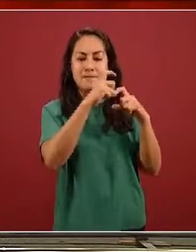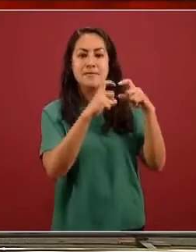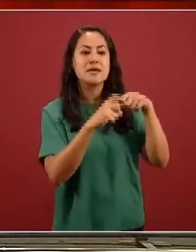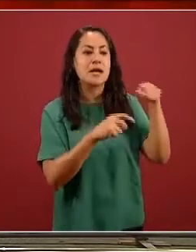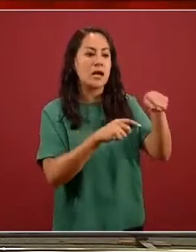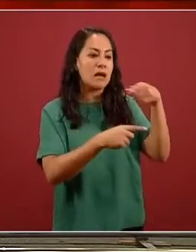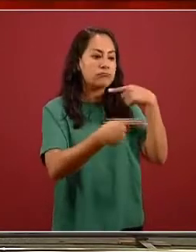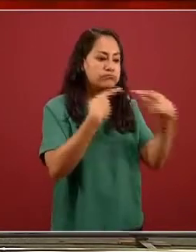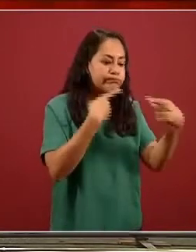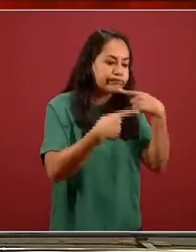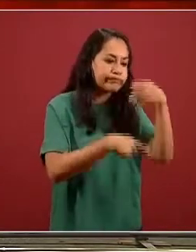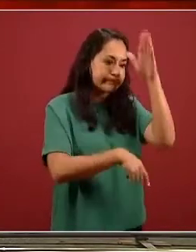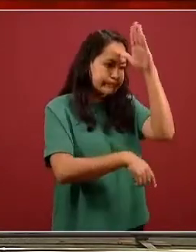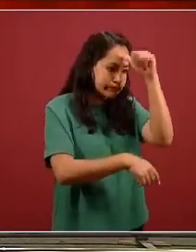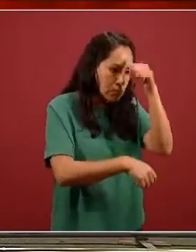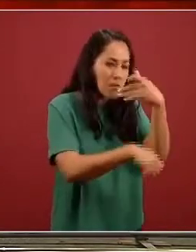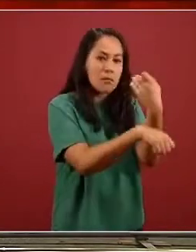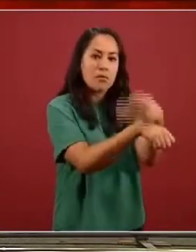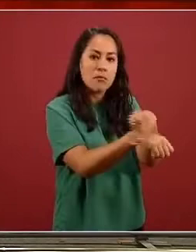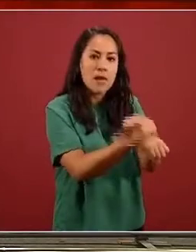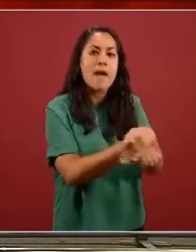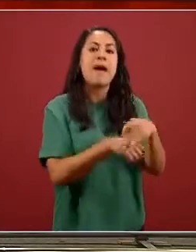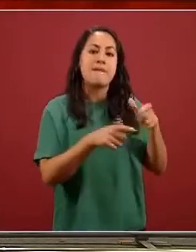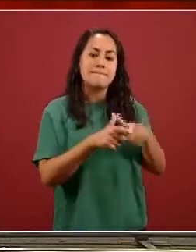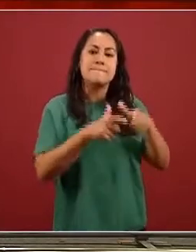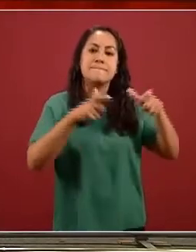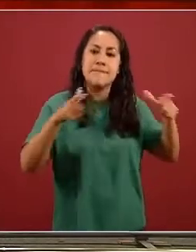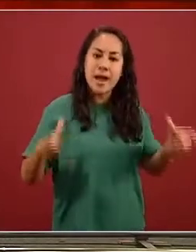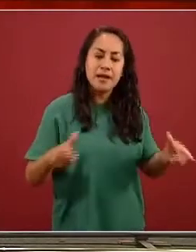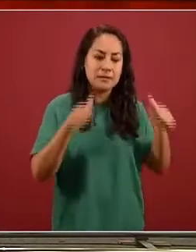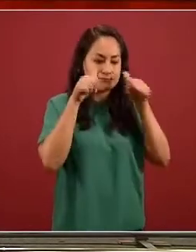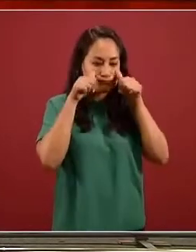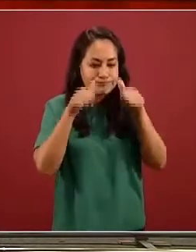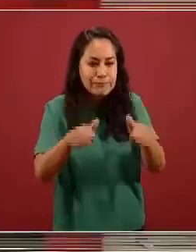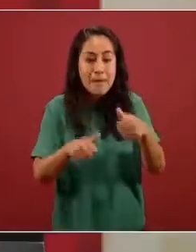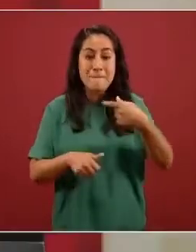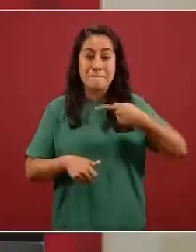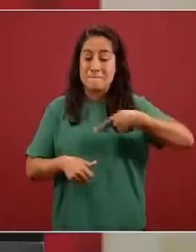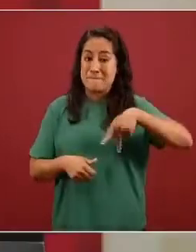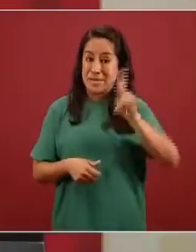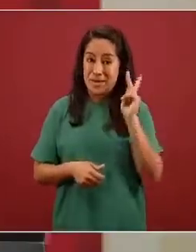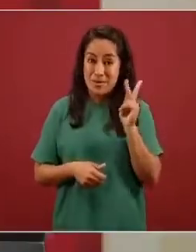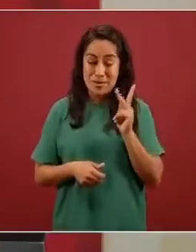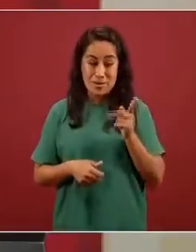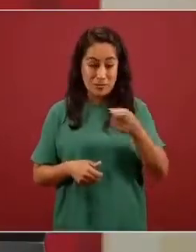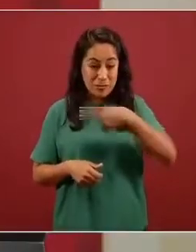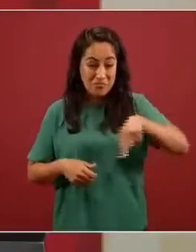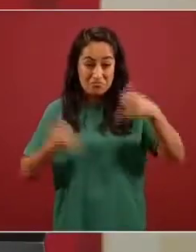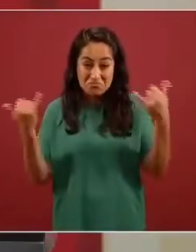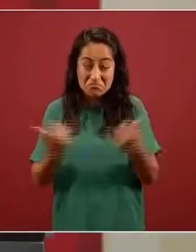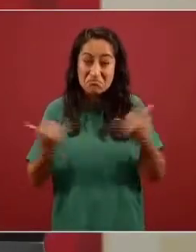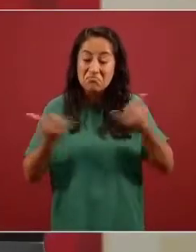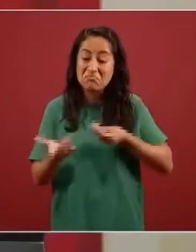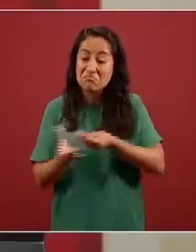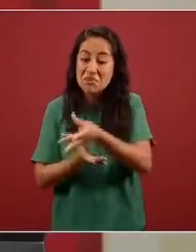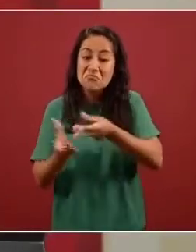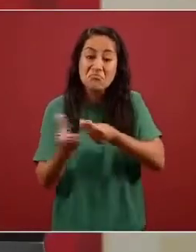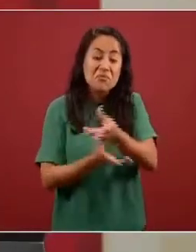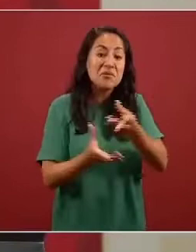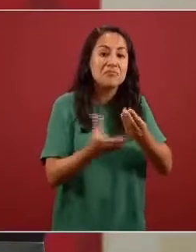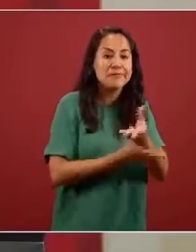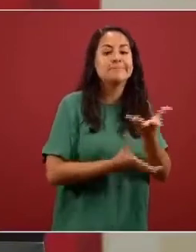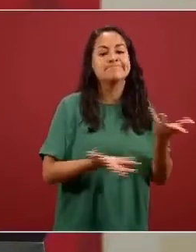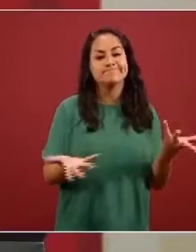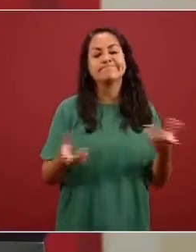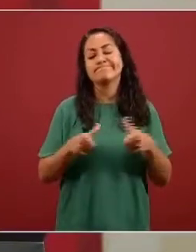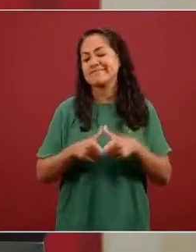expandió aún más. Pero si no nos quedamos en casa, los casos seguirán aumentando y aumentando y